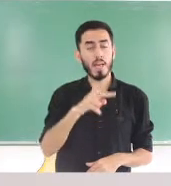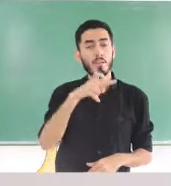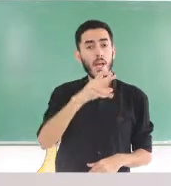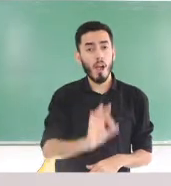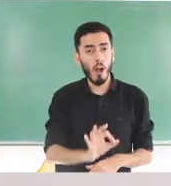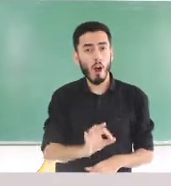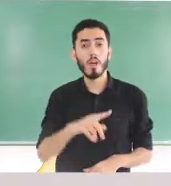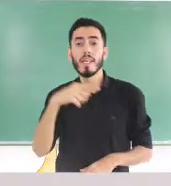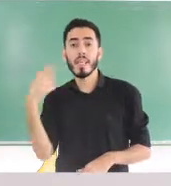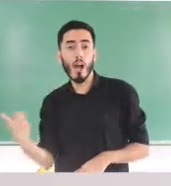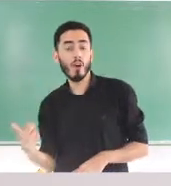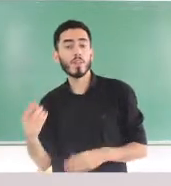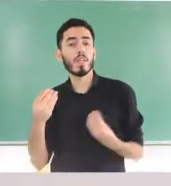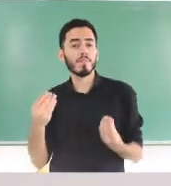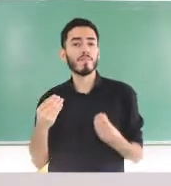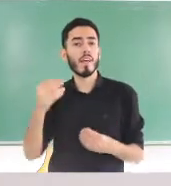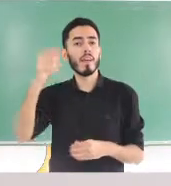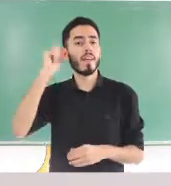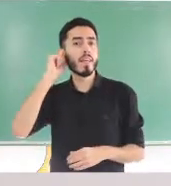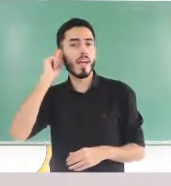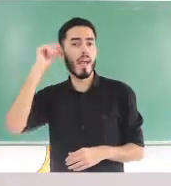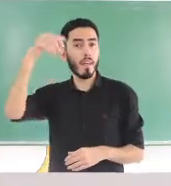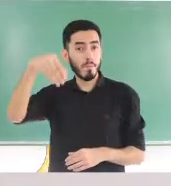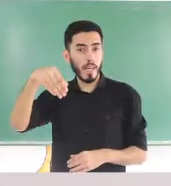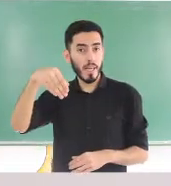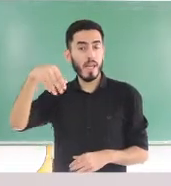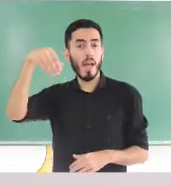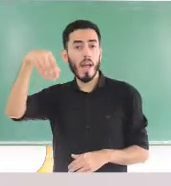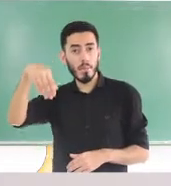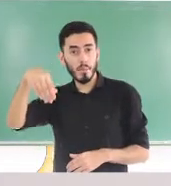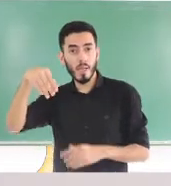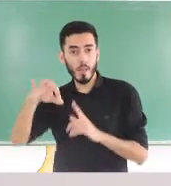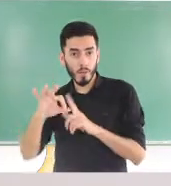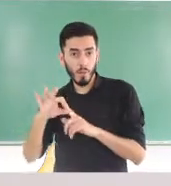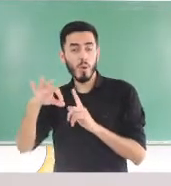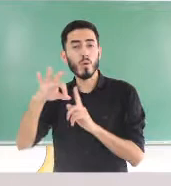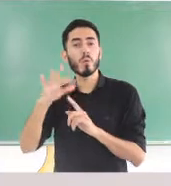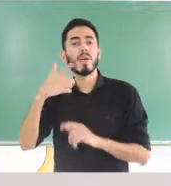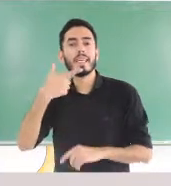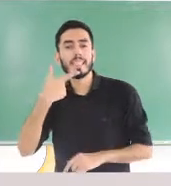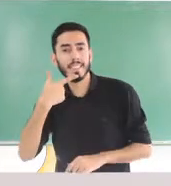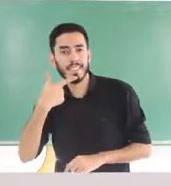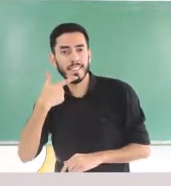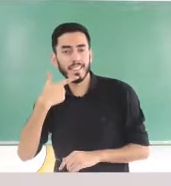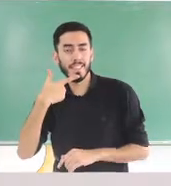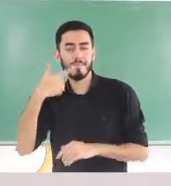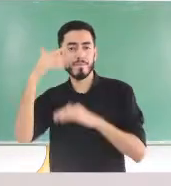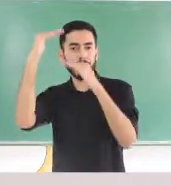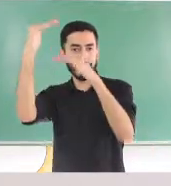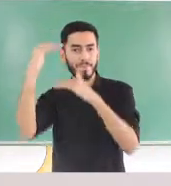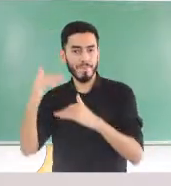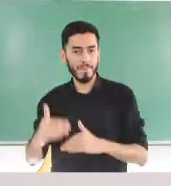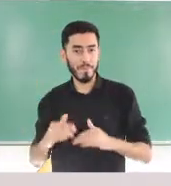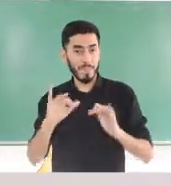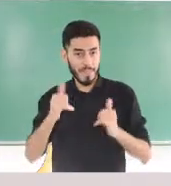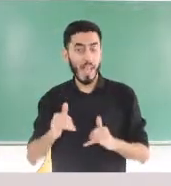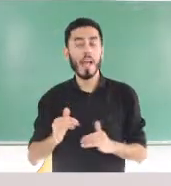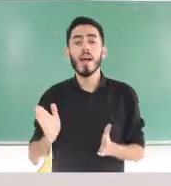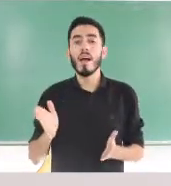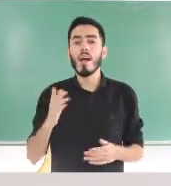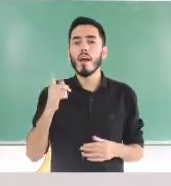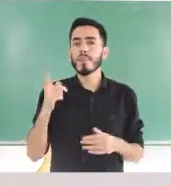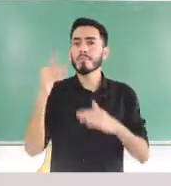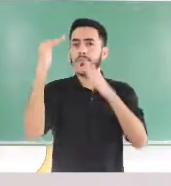y de la otra transversal tenemos G, M, M, Q y Q, S. Estos segmentos